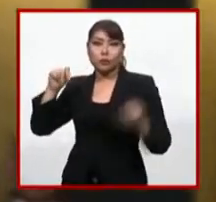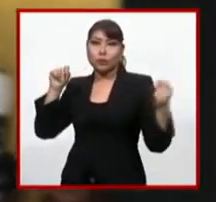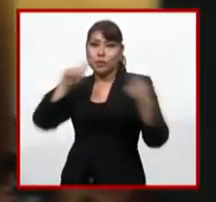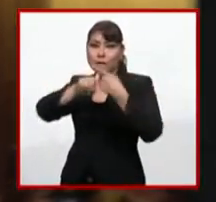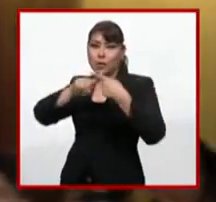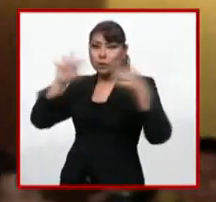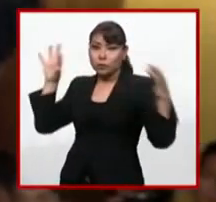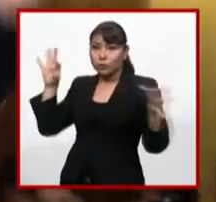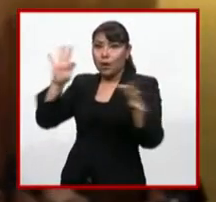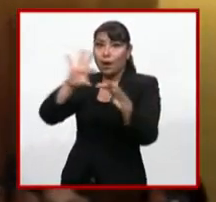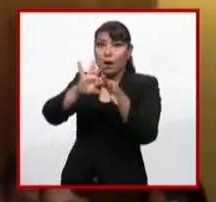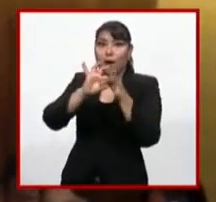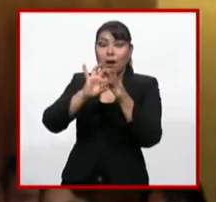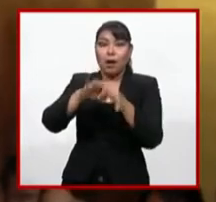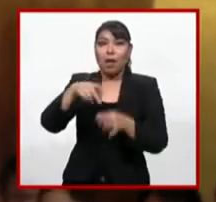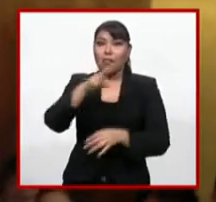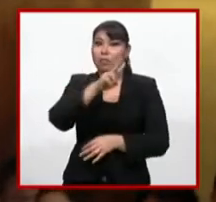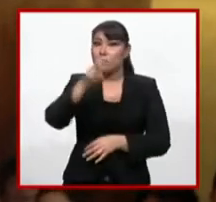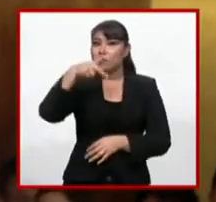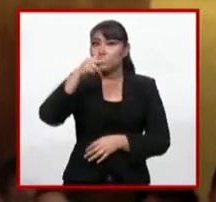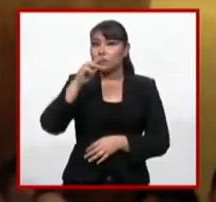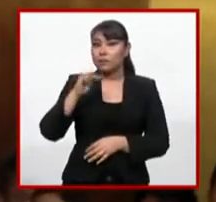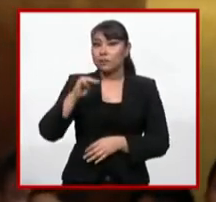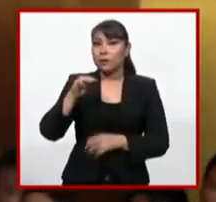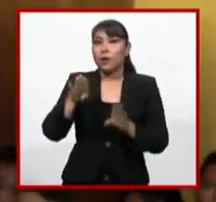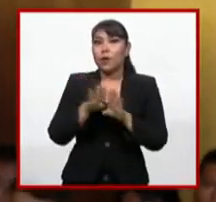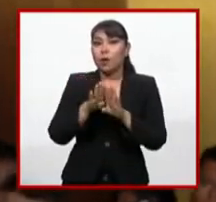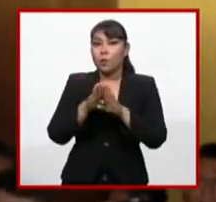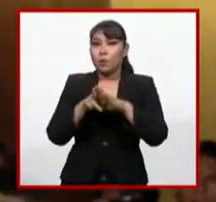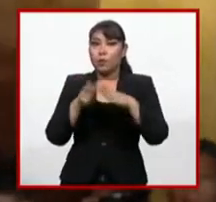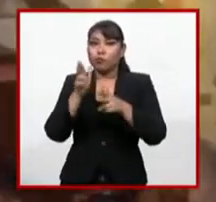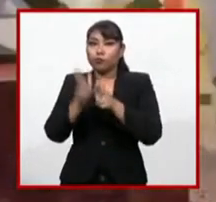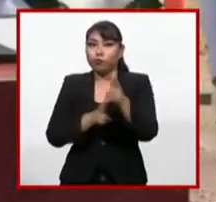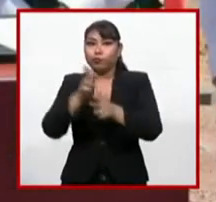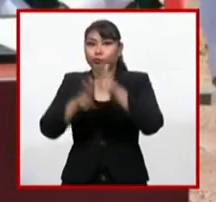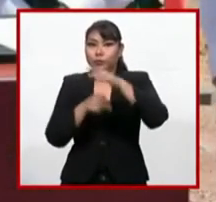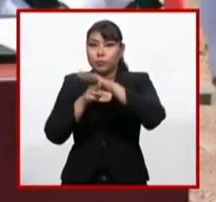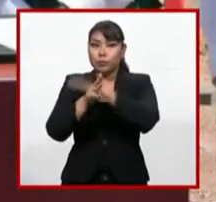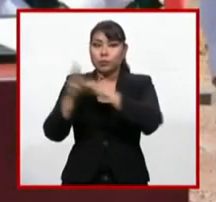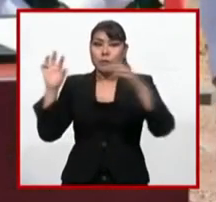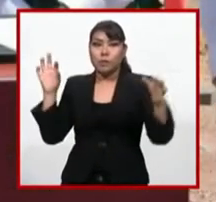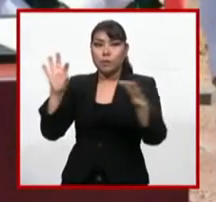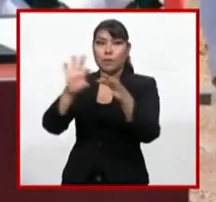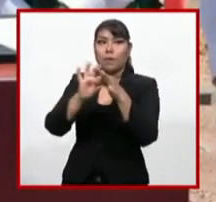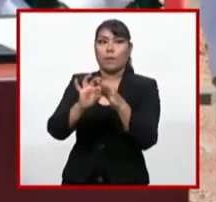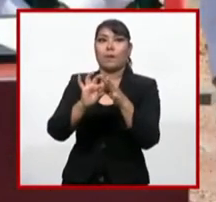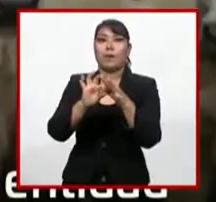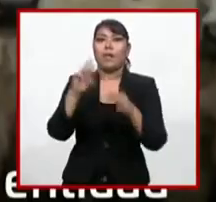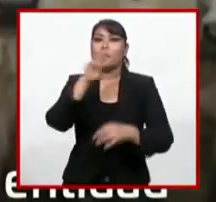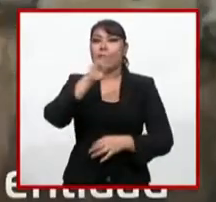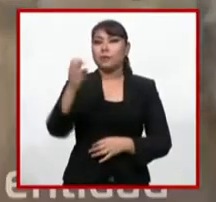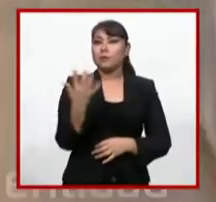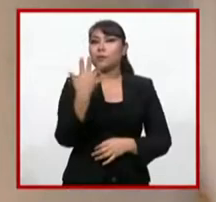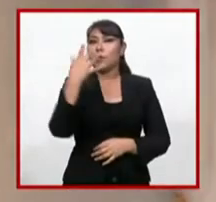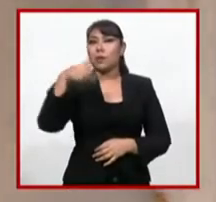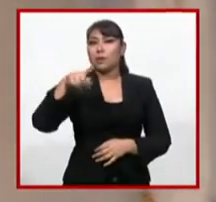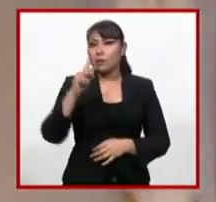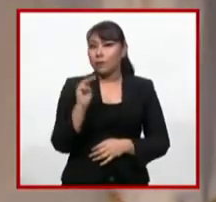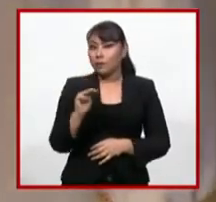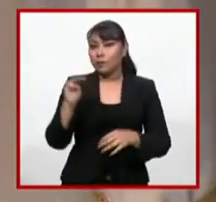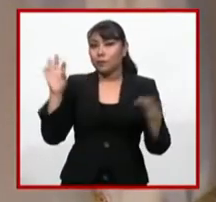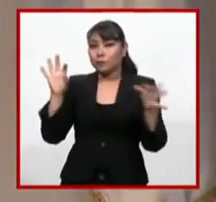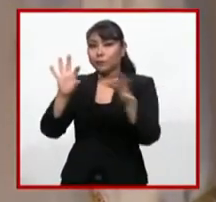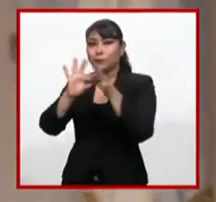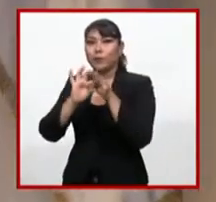Cruz, 200 kilómetros. Por la vía férrea, 304 kilómetros. El día de hoy ya se han licitado